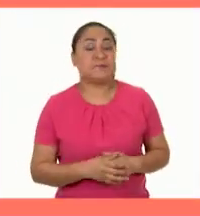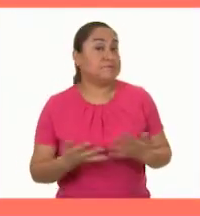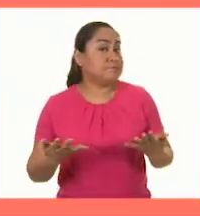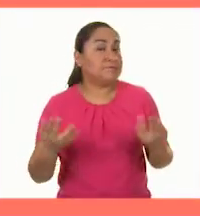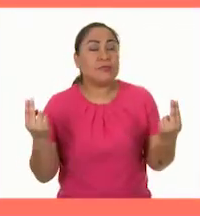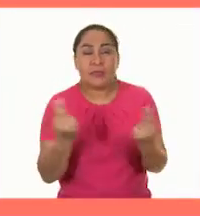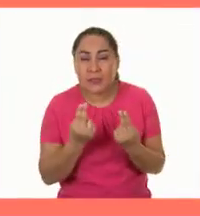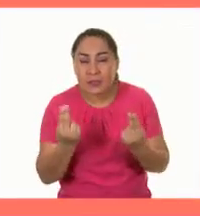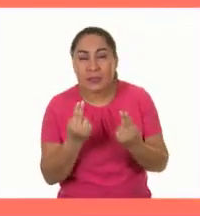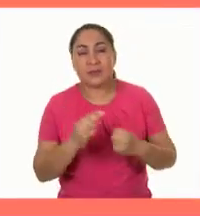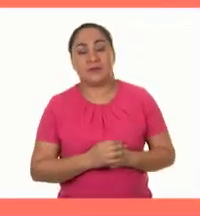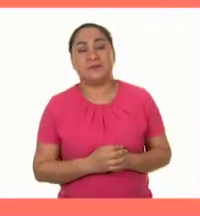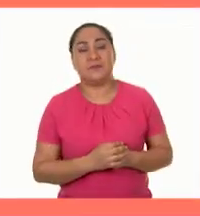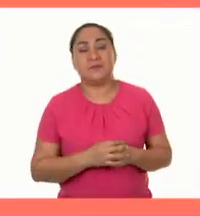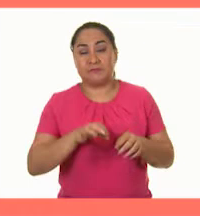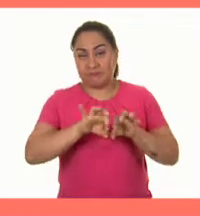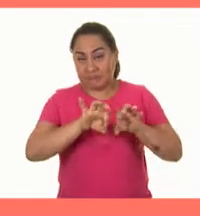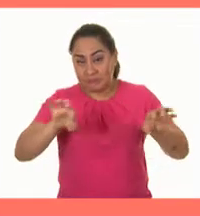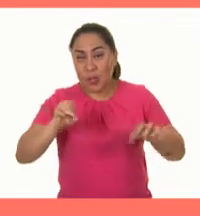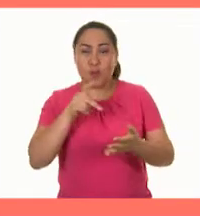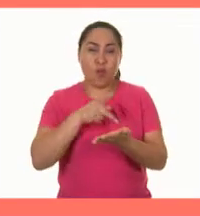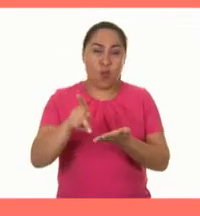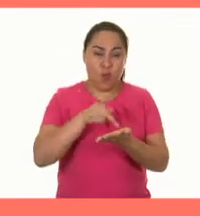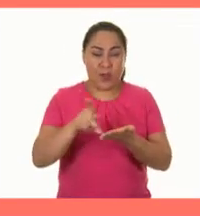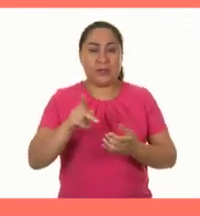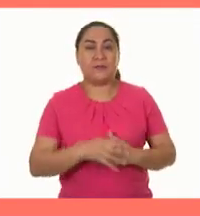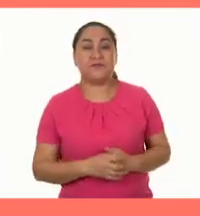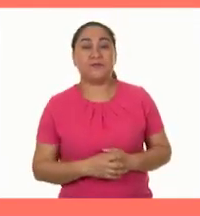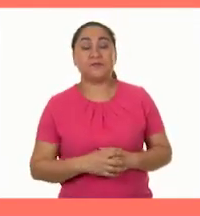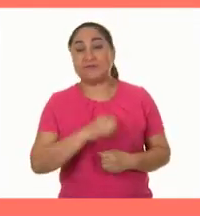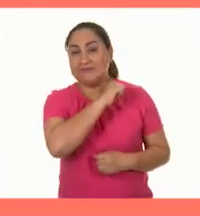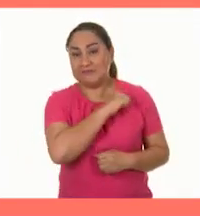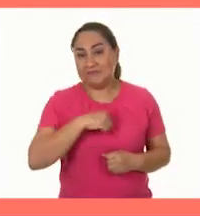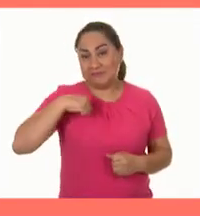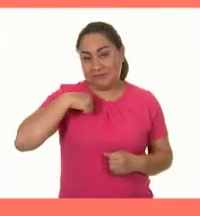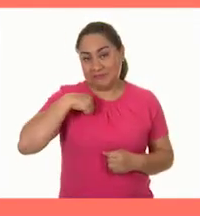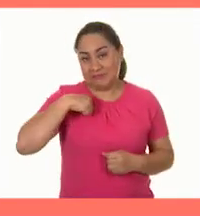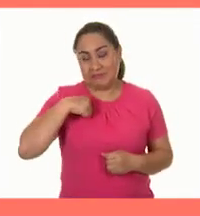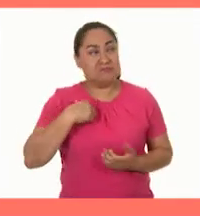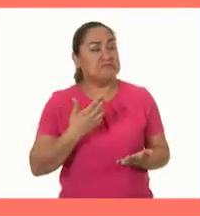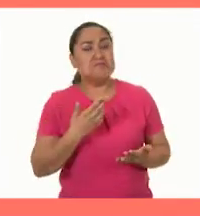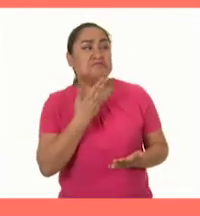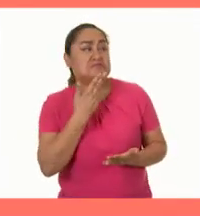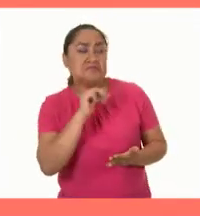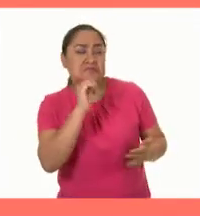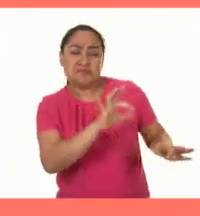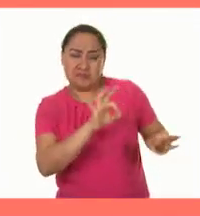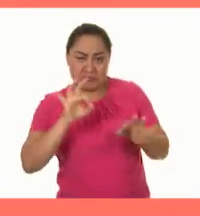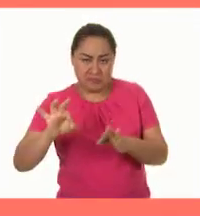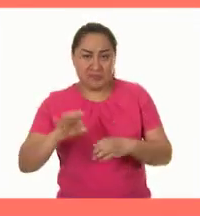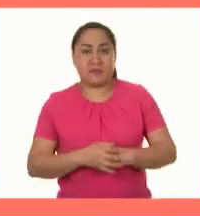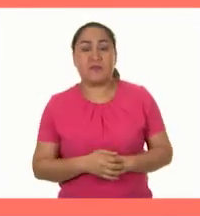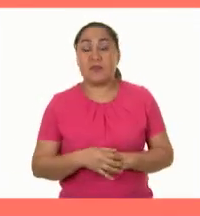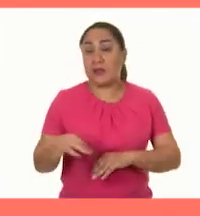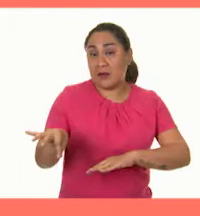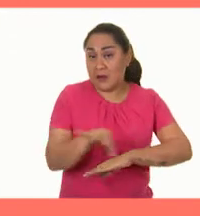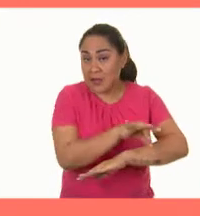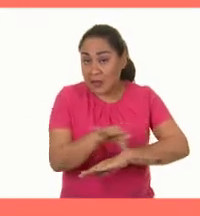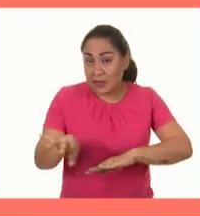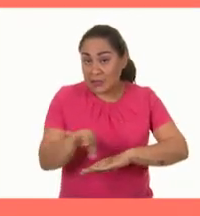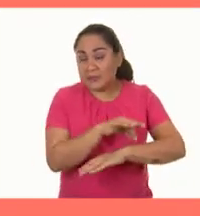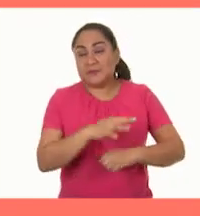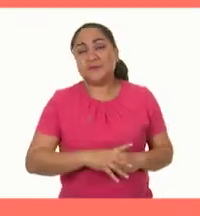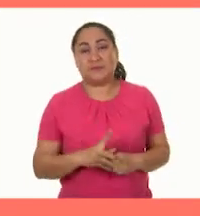Necesitarás un plumón o una pluma, una playera de algodón que ya no uses, una regla